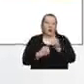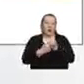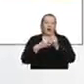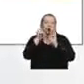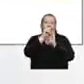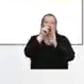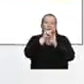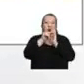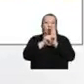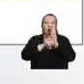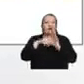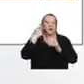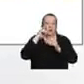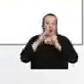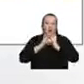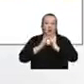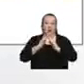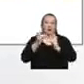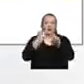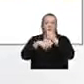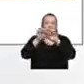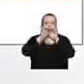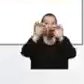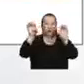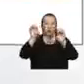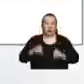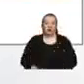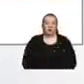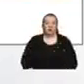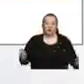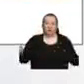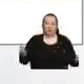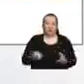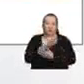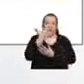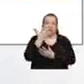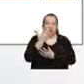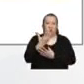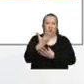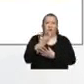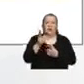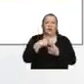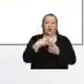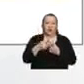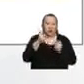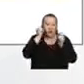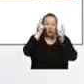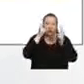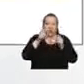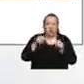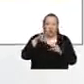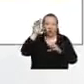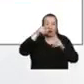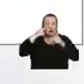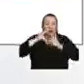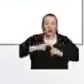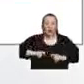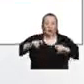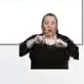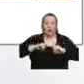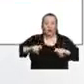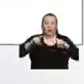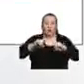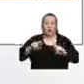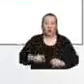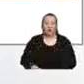favorable a sus empresas explote el caso ni siquiera se involucra oficialmente al partido oficial al partido popular